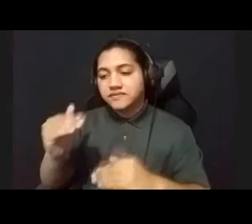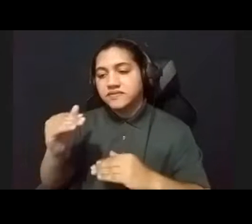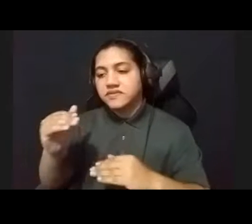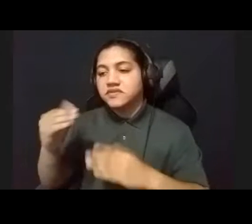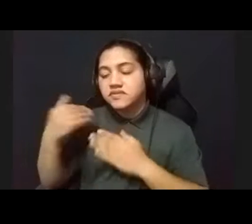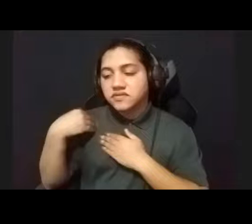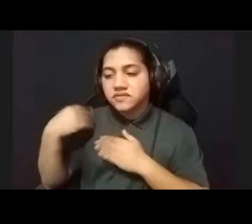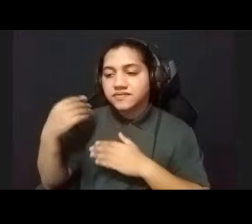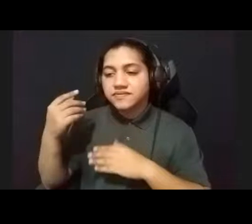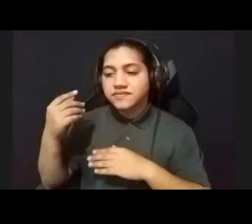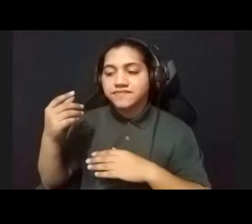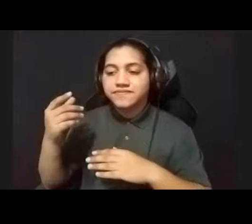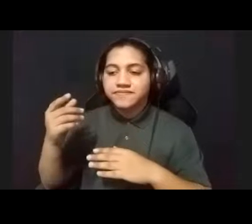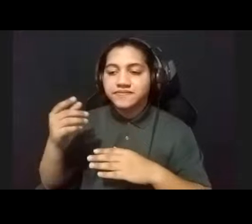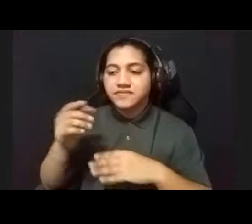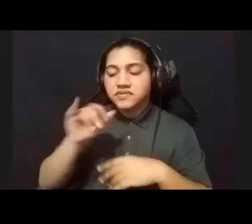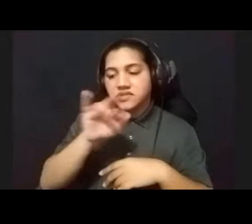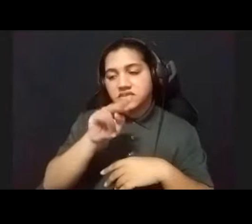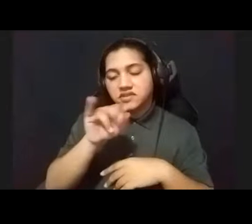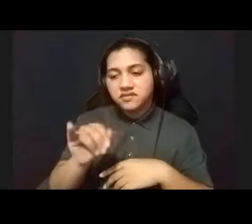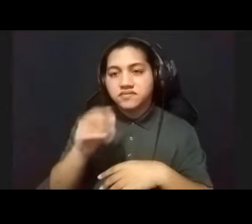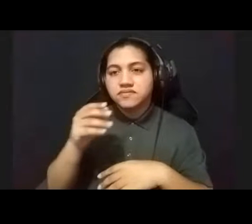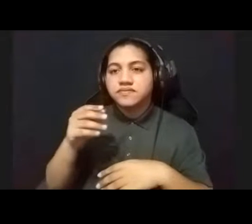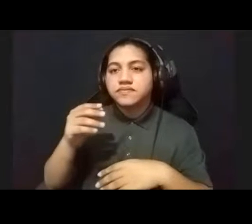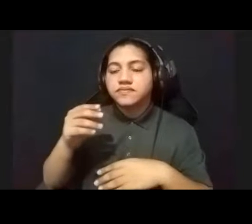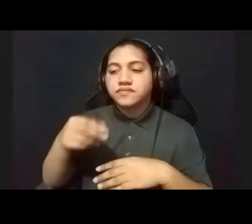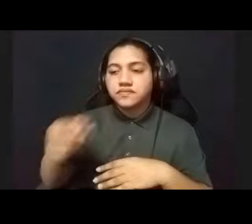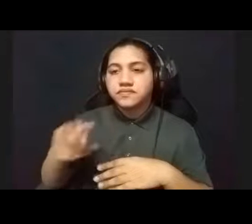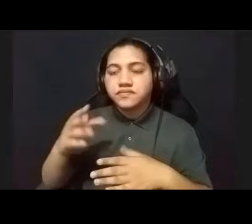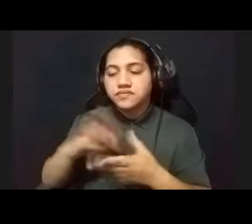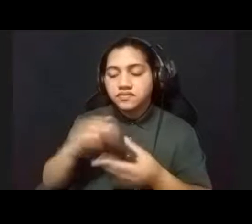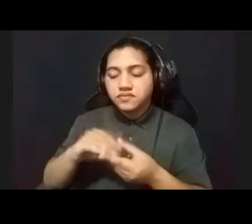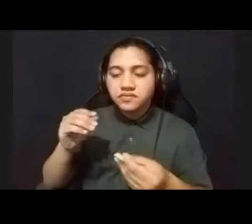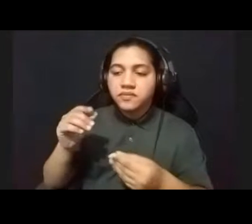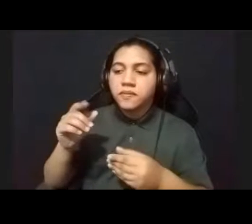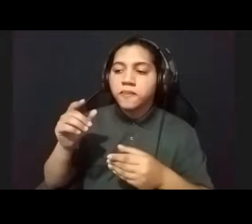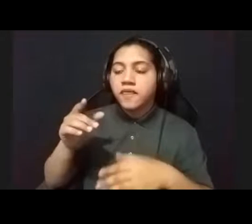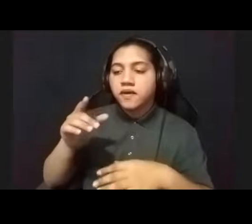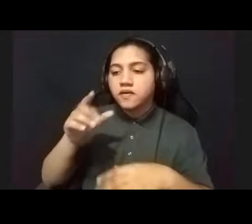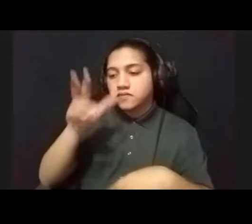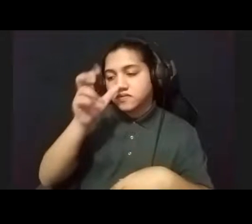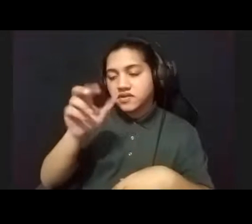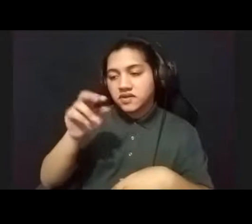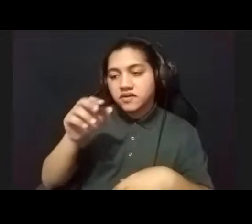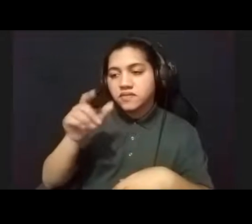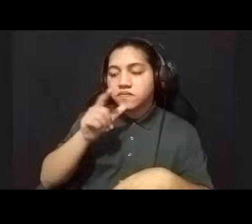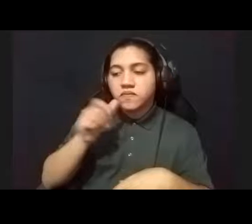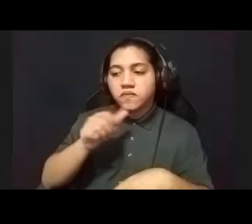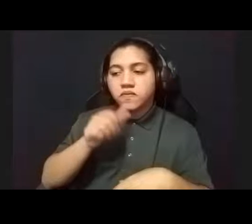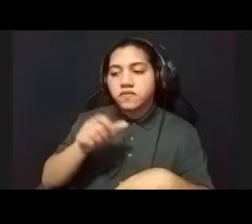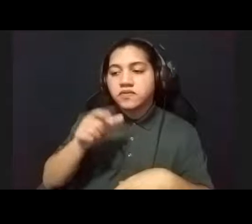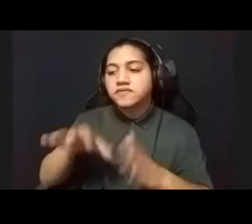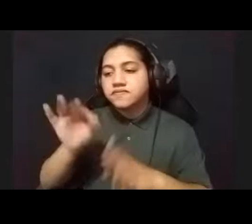iraní. La historia trata sobre una cucaracha hembra que elige a su marido en función de la herramienta con la que la